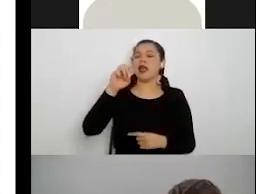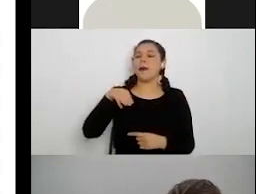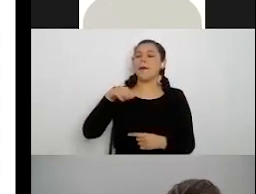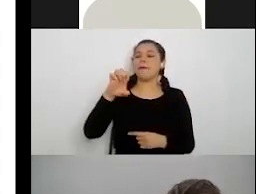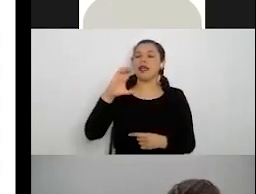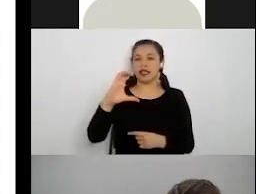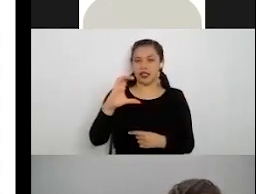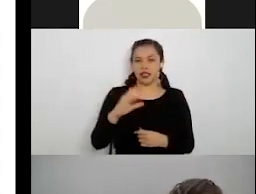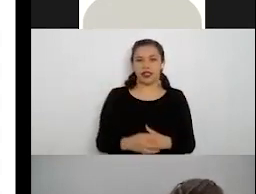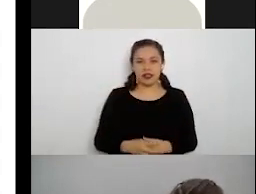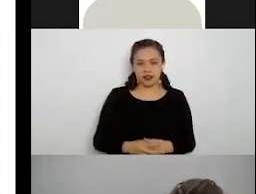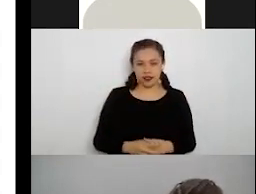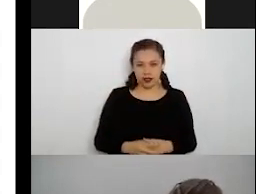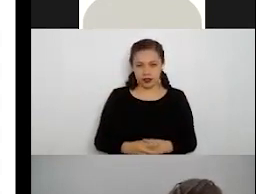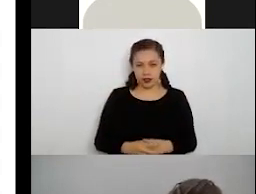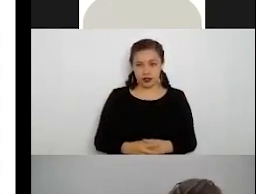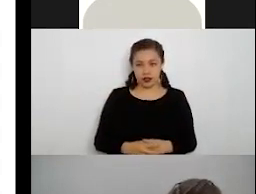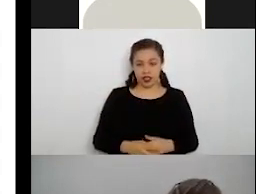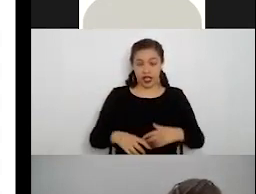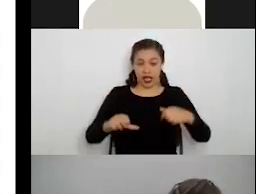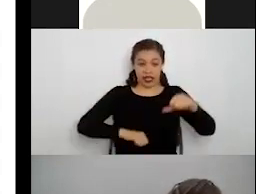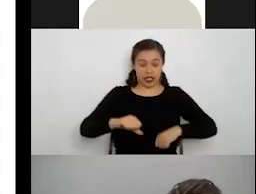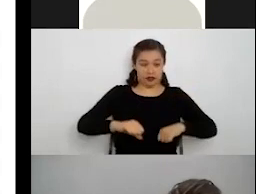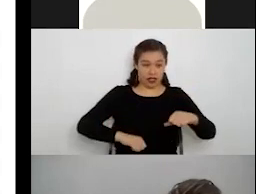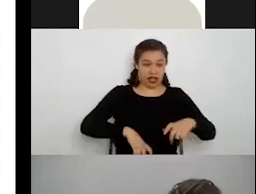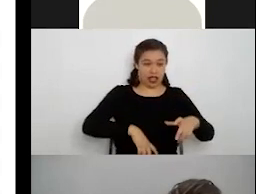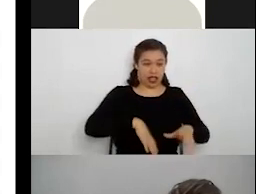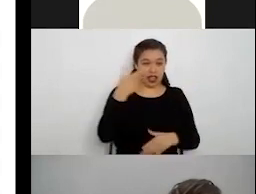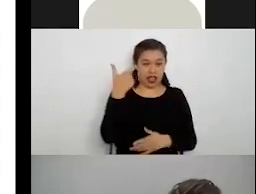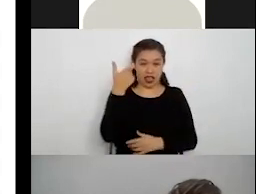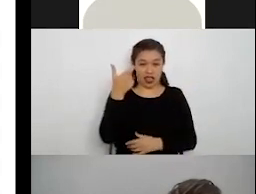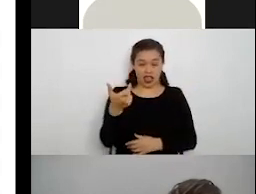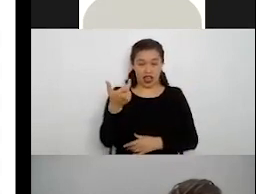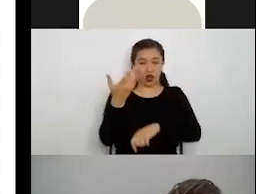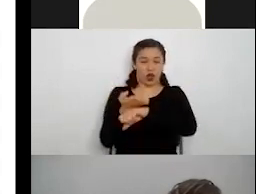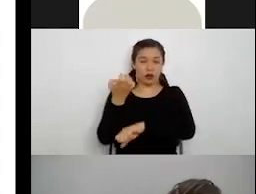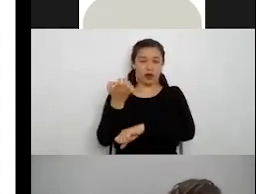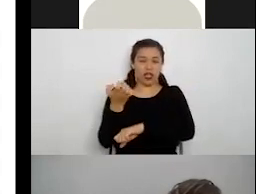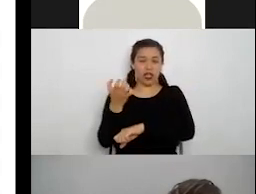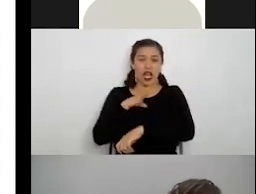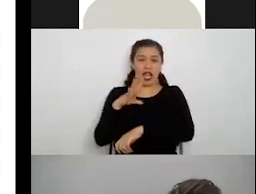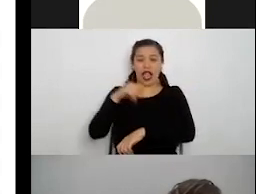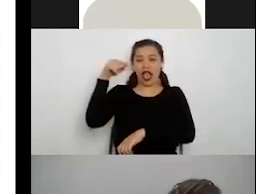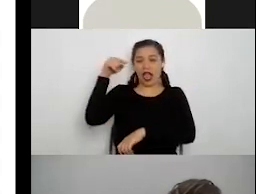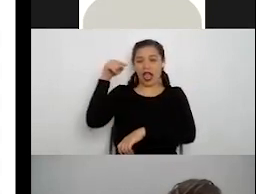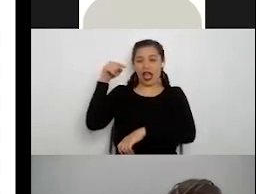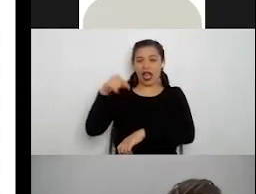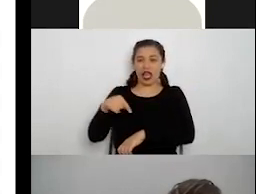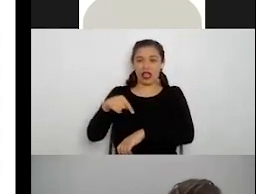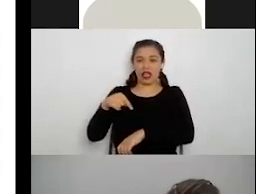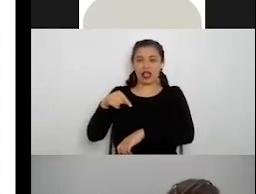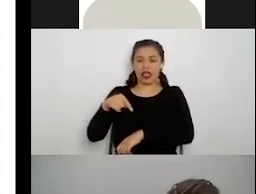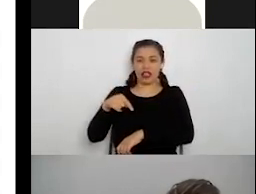una gran parte de su actividad económica, no toda, gira en torno a las manufacturas que se exportan a Estados